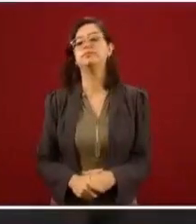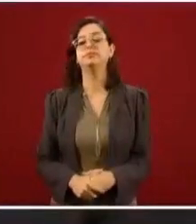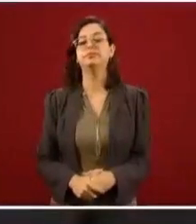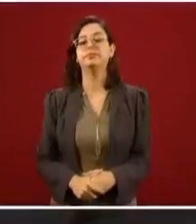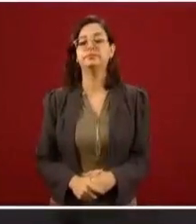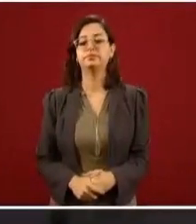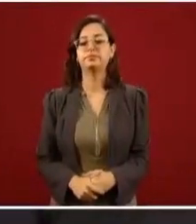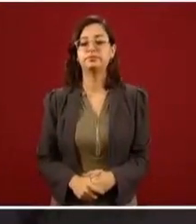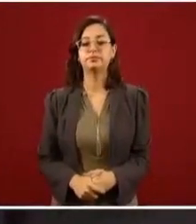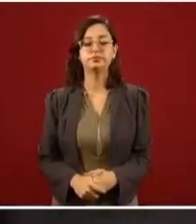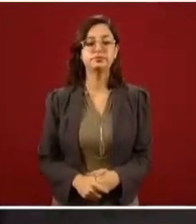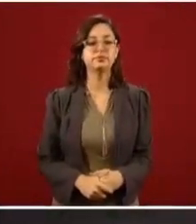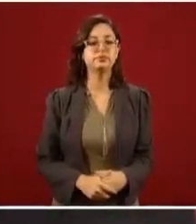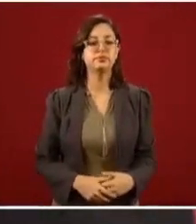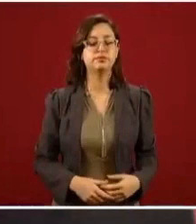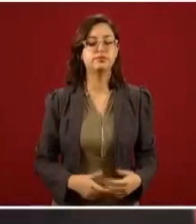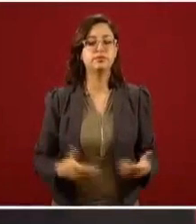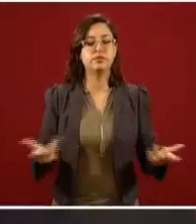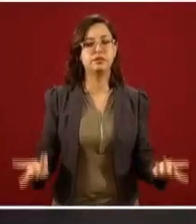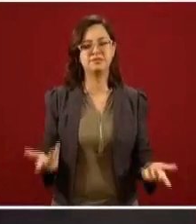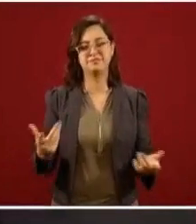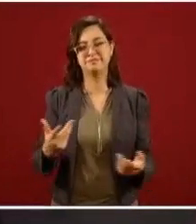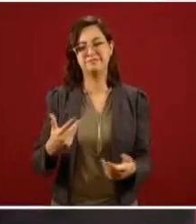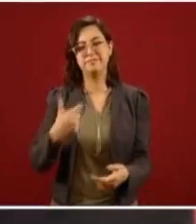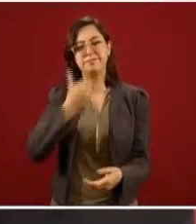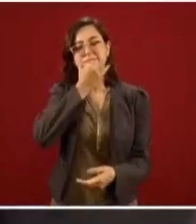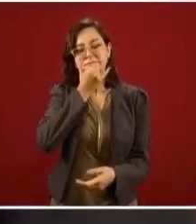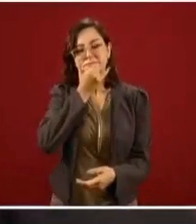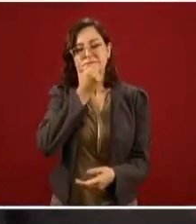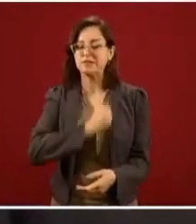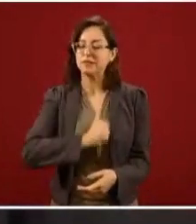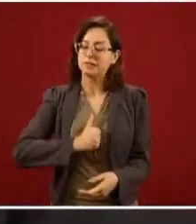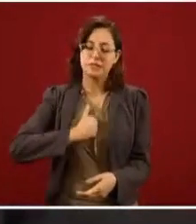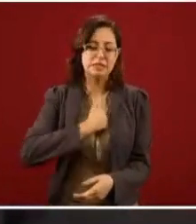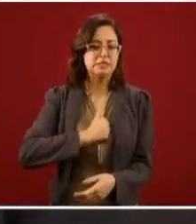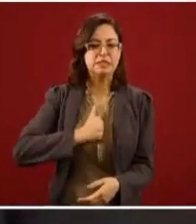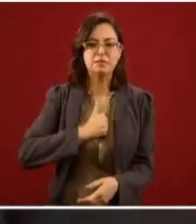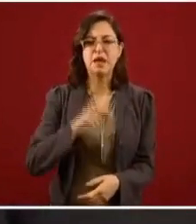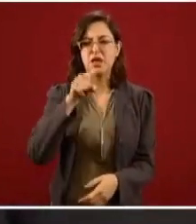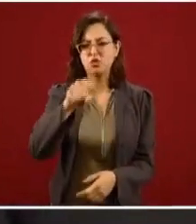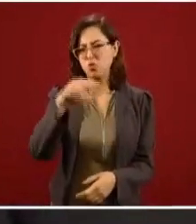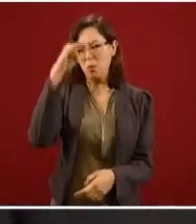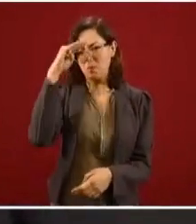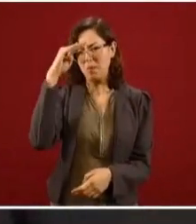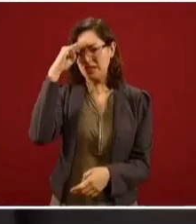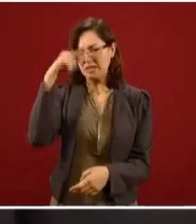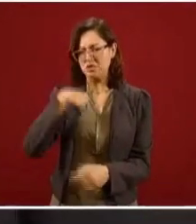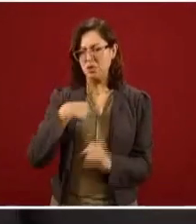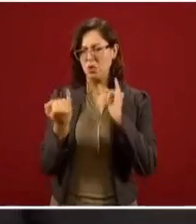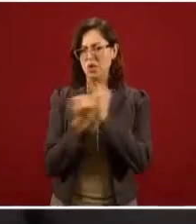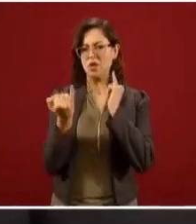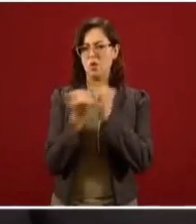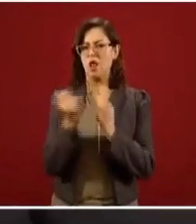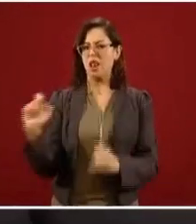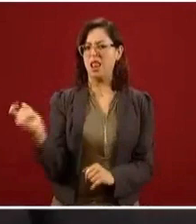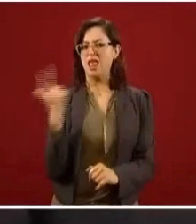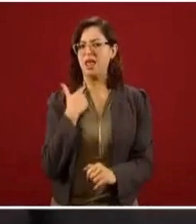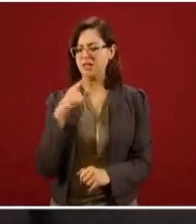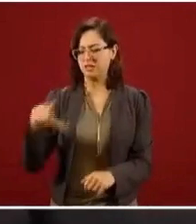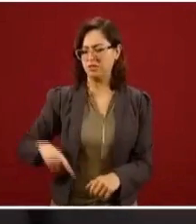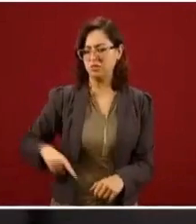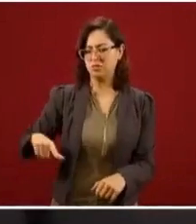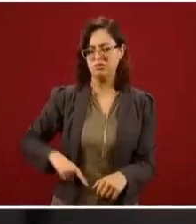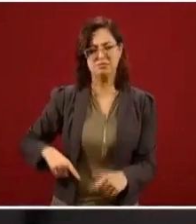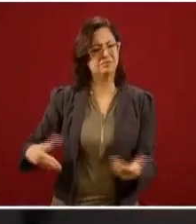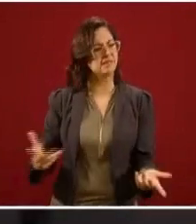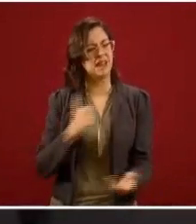lamento mucho, Denise, que me confundas con los gobernantes anteriores. No lo